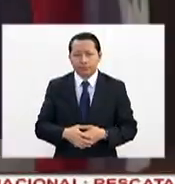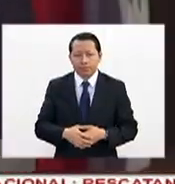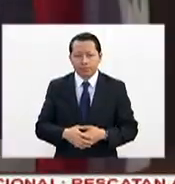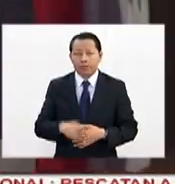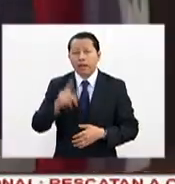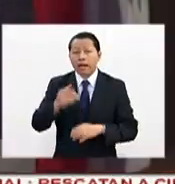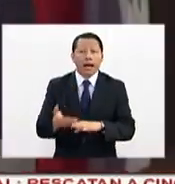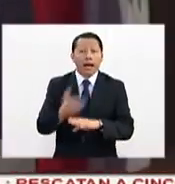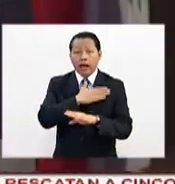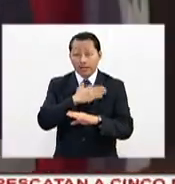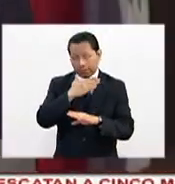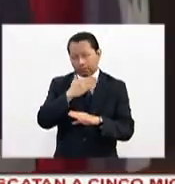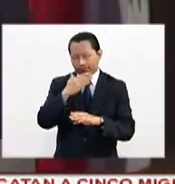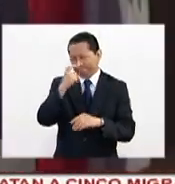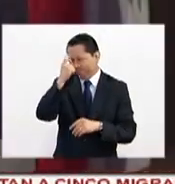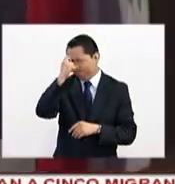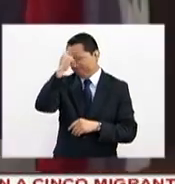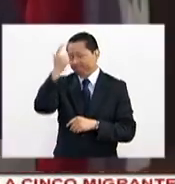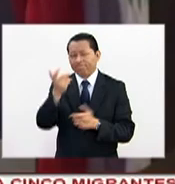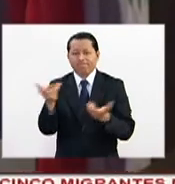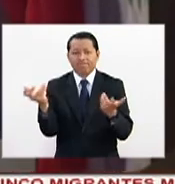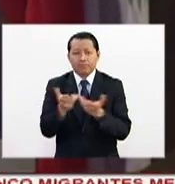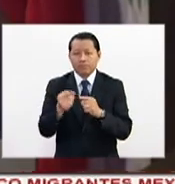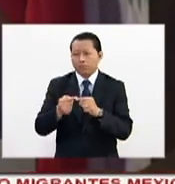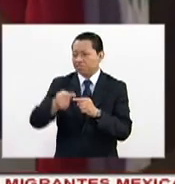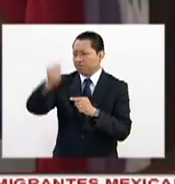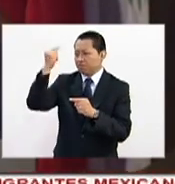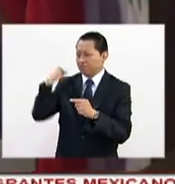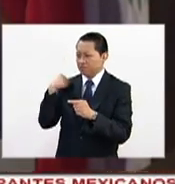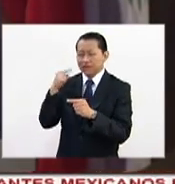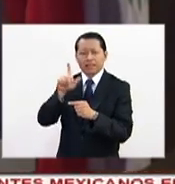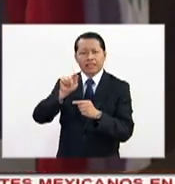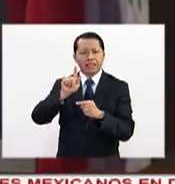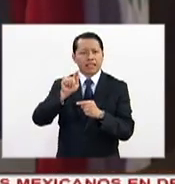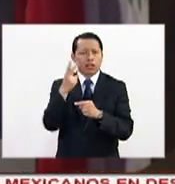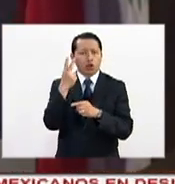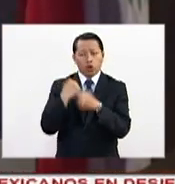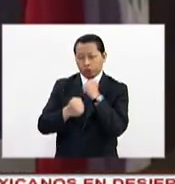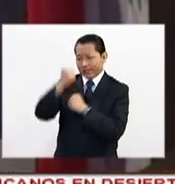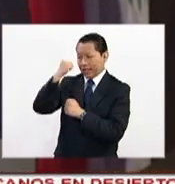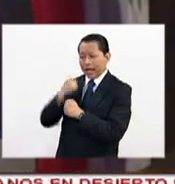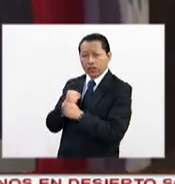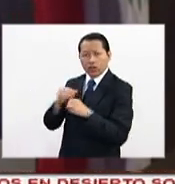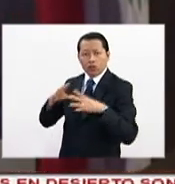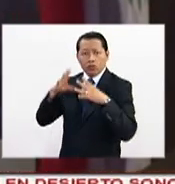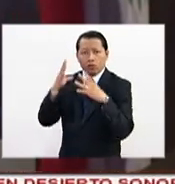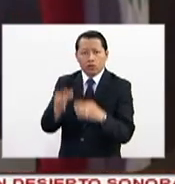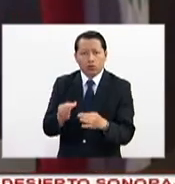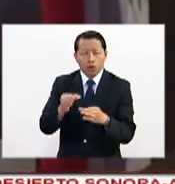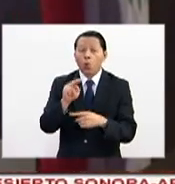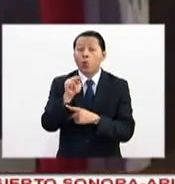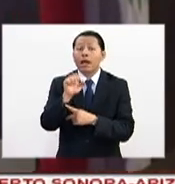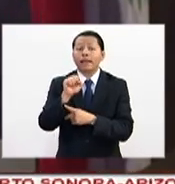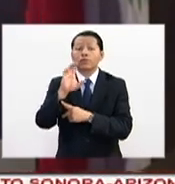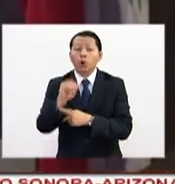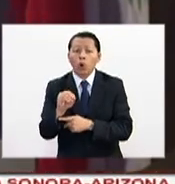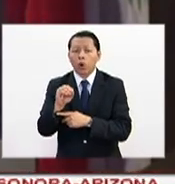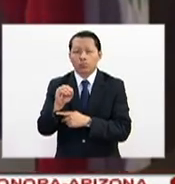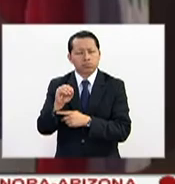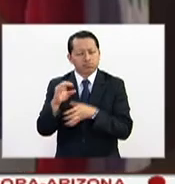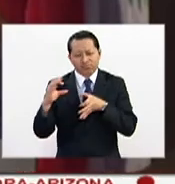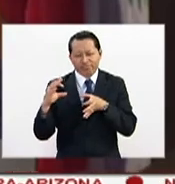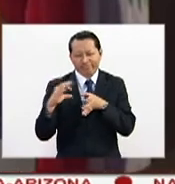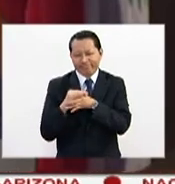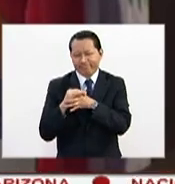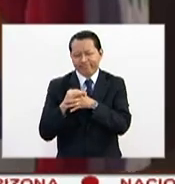Desde su creación, hace ya 72 años, la UNESCO se encuentra íntimamente ligada a